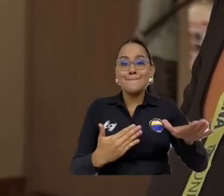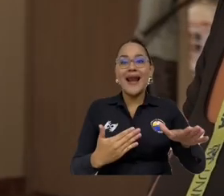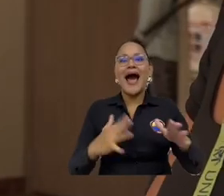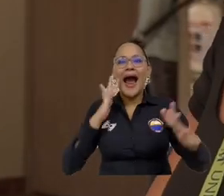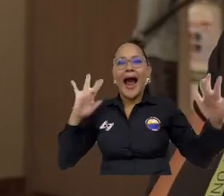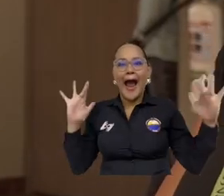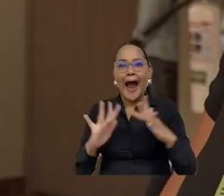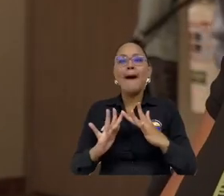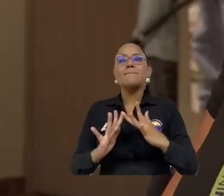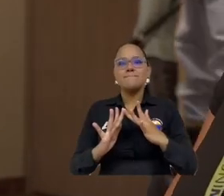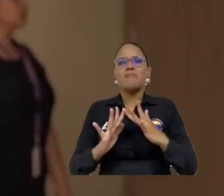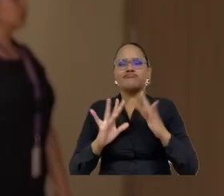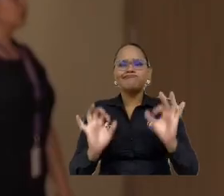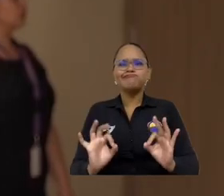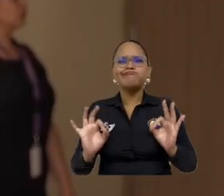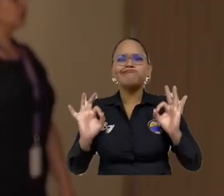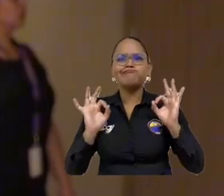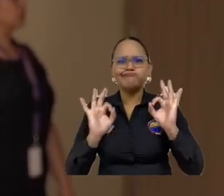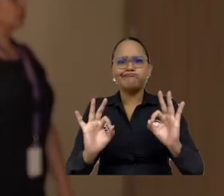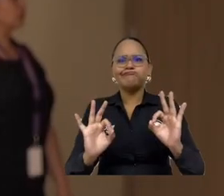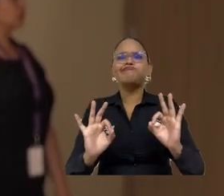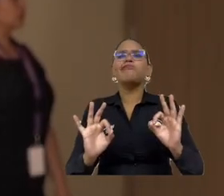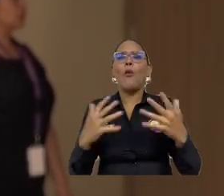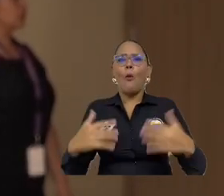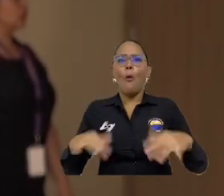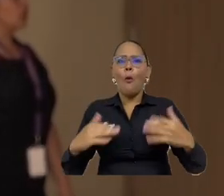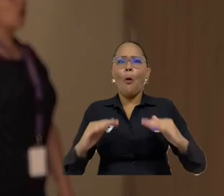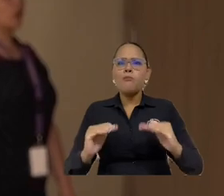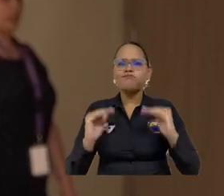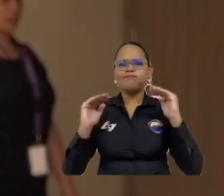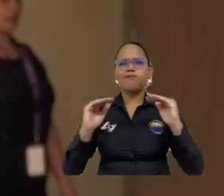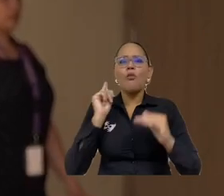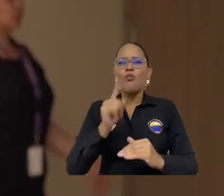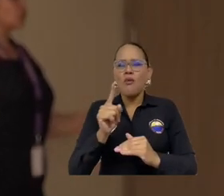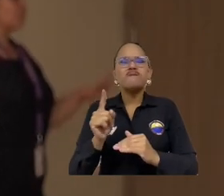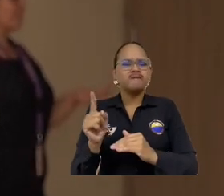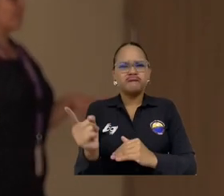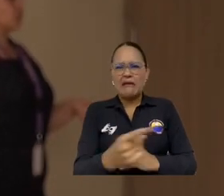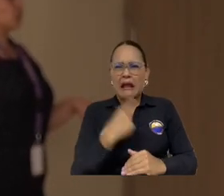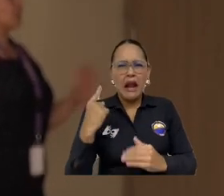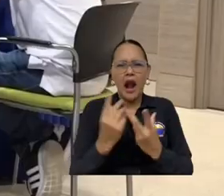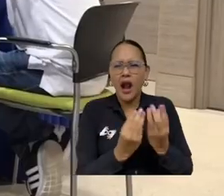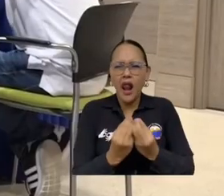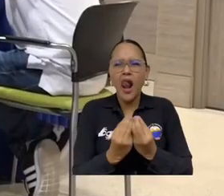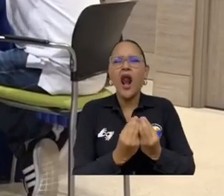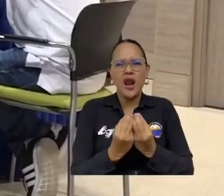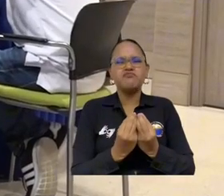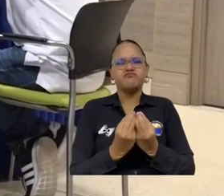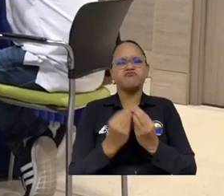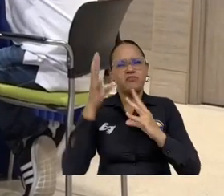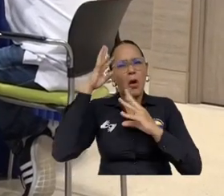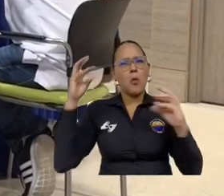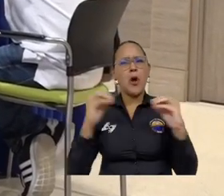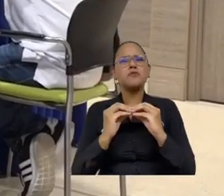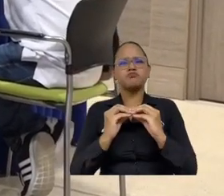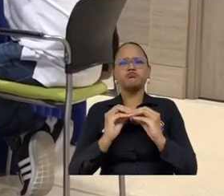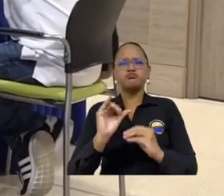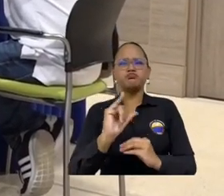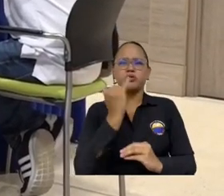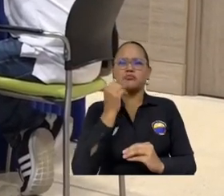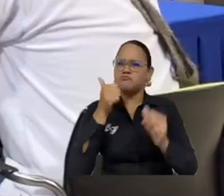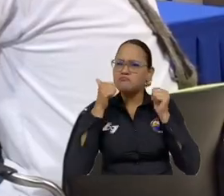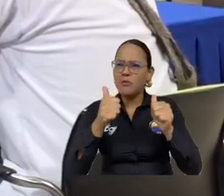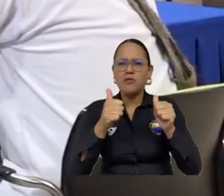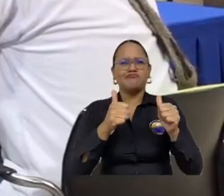El plan obtuvo una calificación de sobresaliente por unanimidad. Todos los consejeros llegamos a